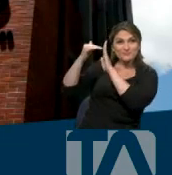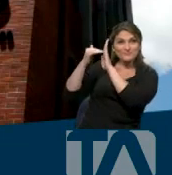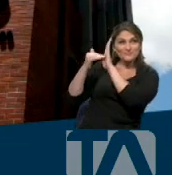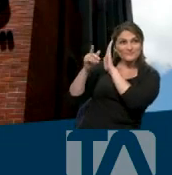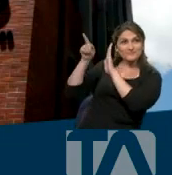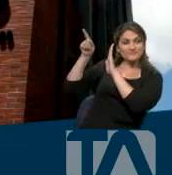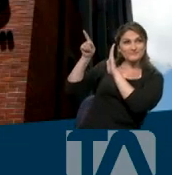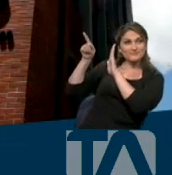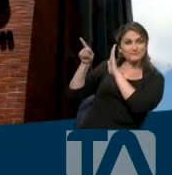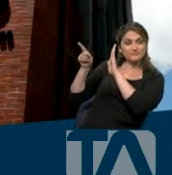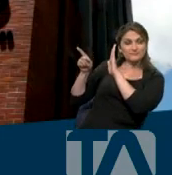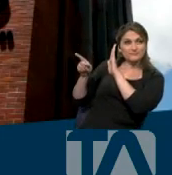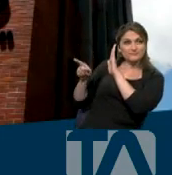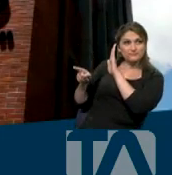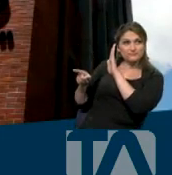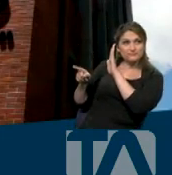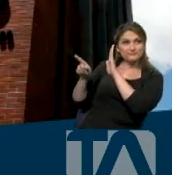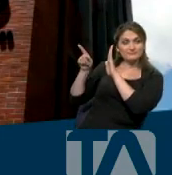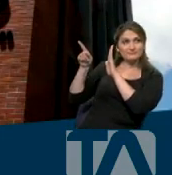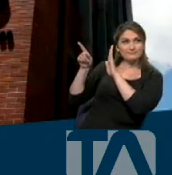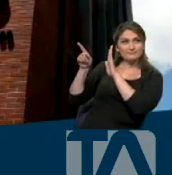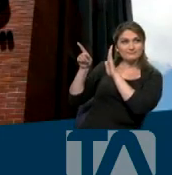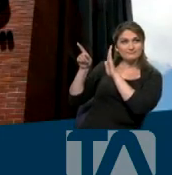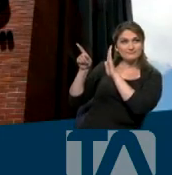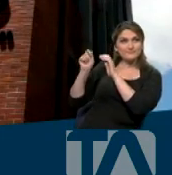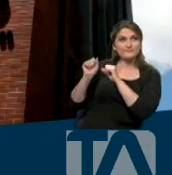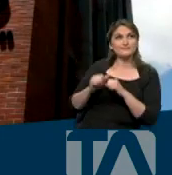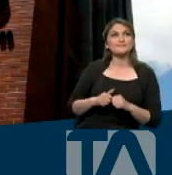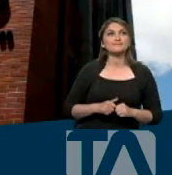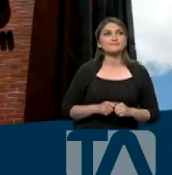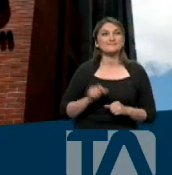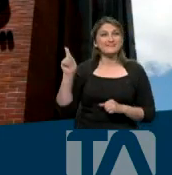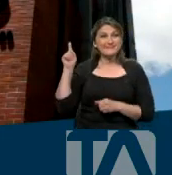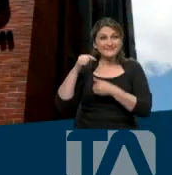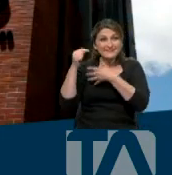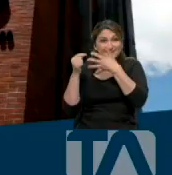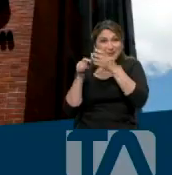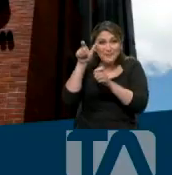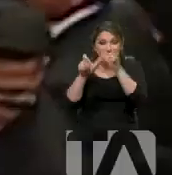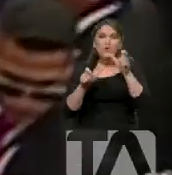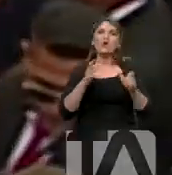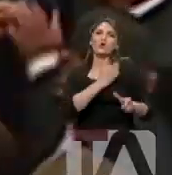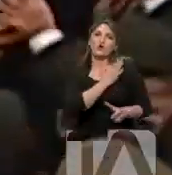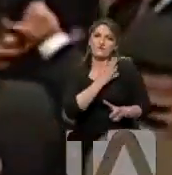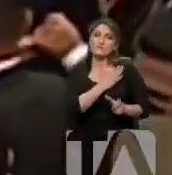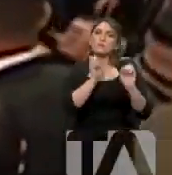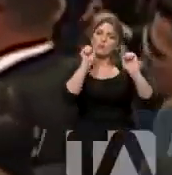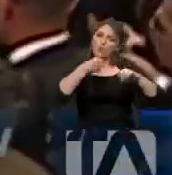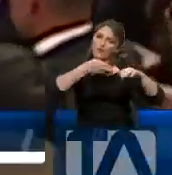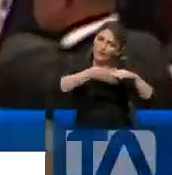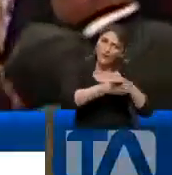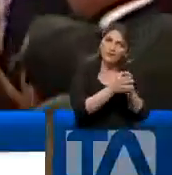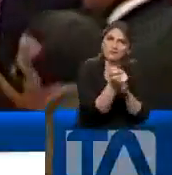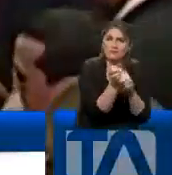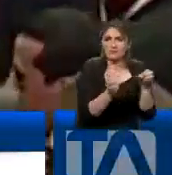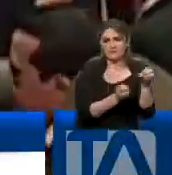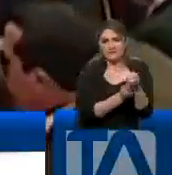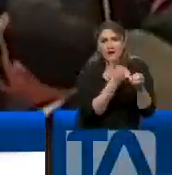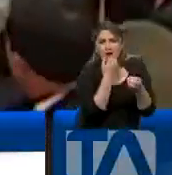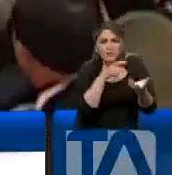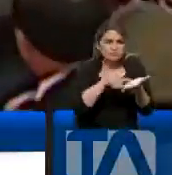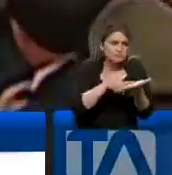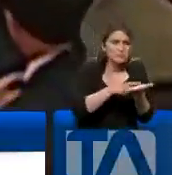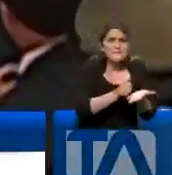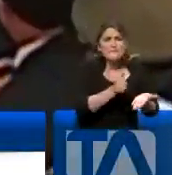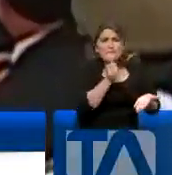Paredes, Laura Terán, Nelson Yagual, Gregorio Castellanos y Gabriela Vargas. Eran los encargados del seguimiento de temas de